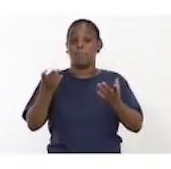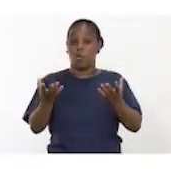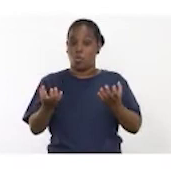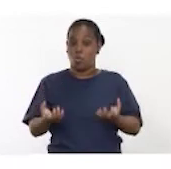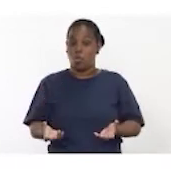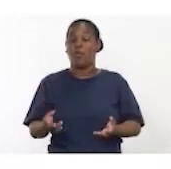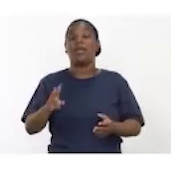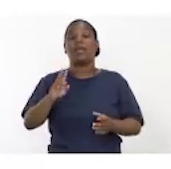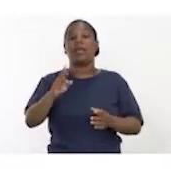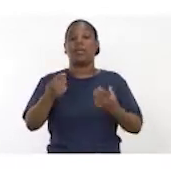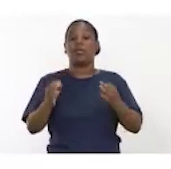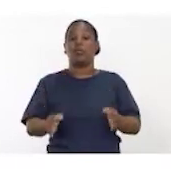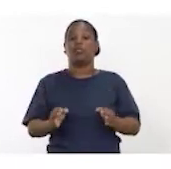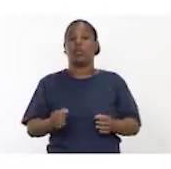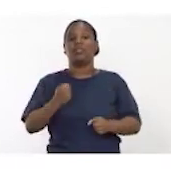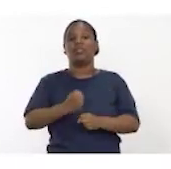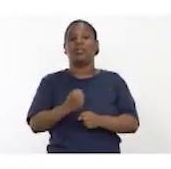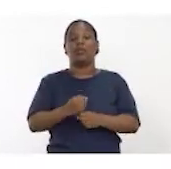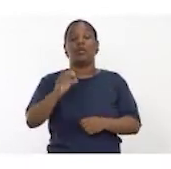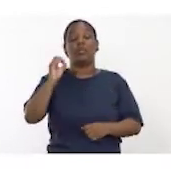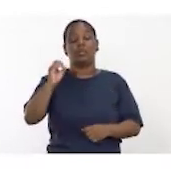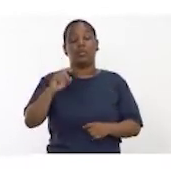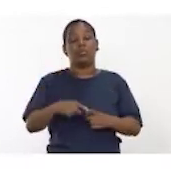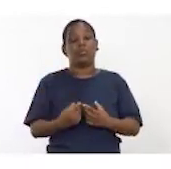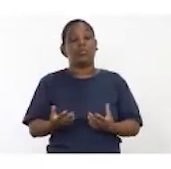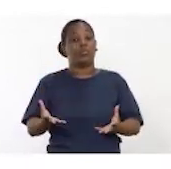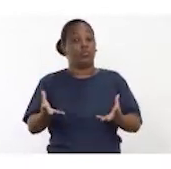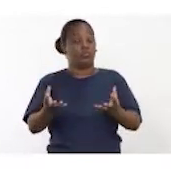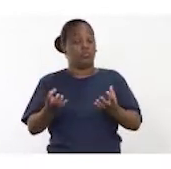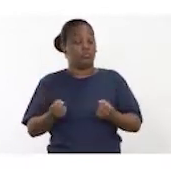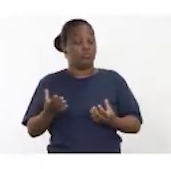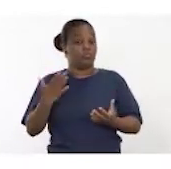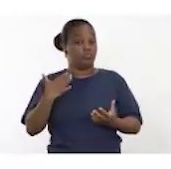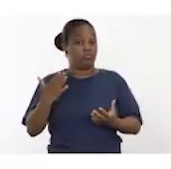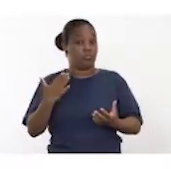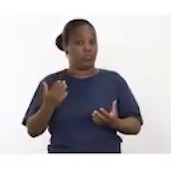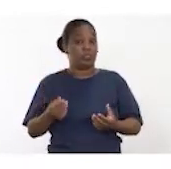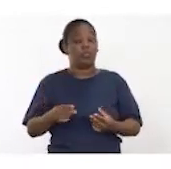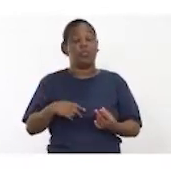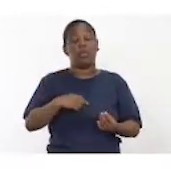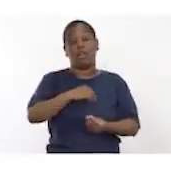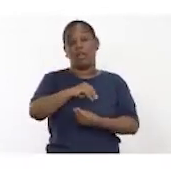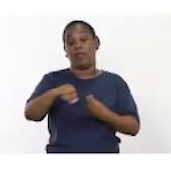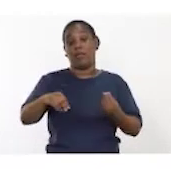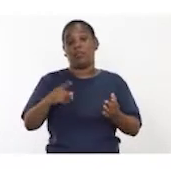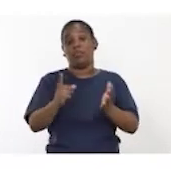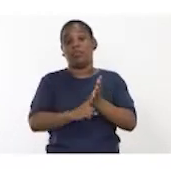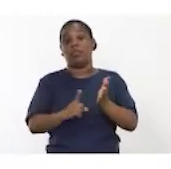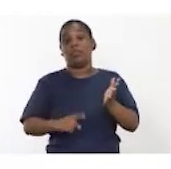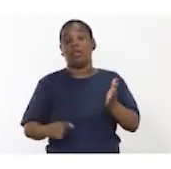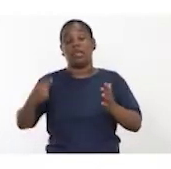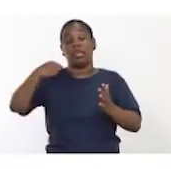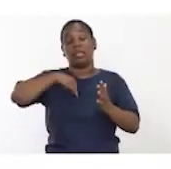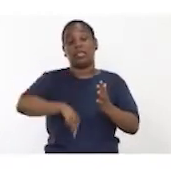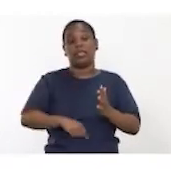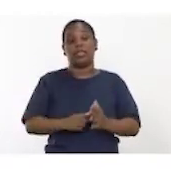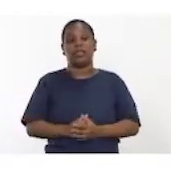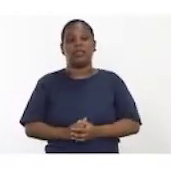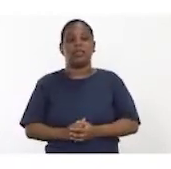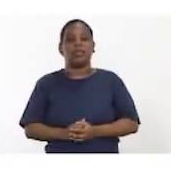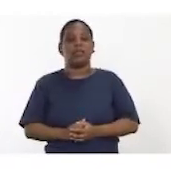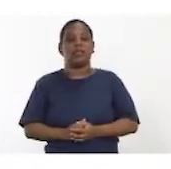cero y por tanto la cantidad de calor que absorbe o cede un cuerpo es por la variación de la energía